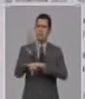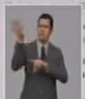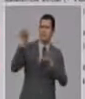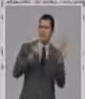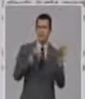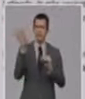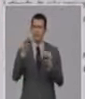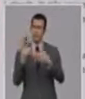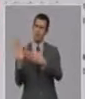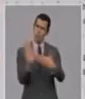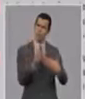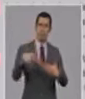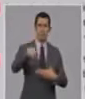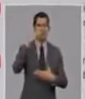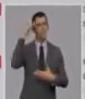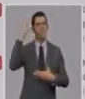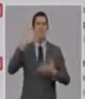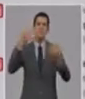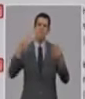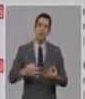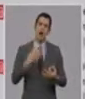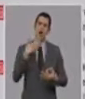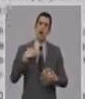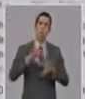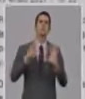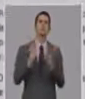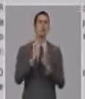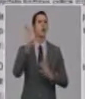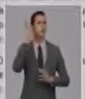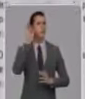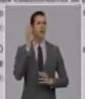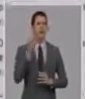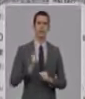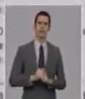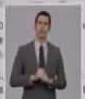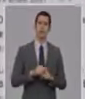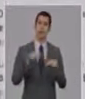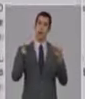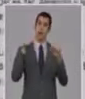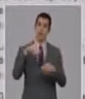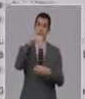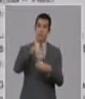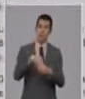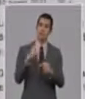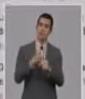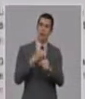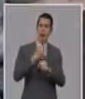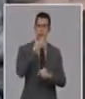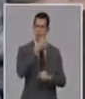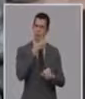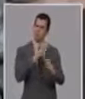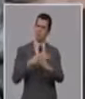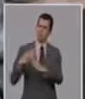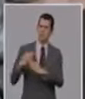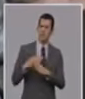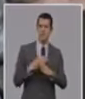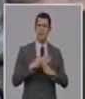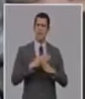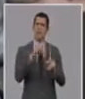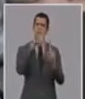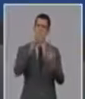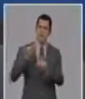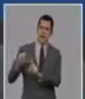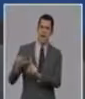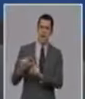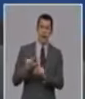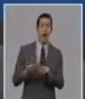los periodistas de Cuba Debate, quienes han buscado diversas vías para informar con inmediatez a través de fuentes de información